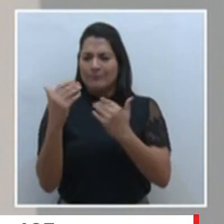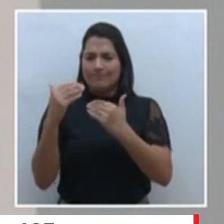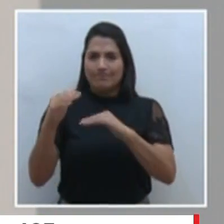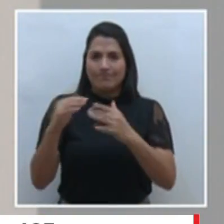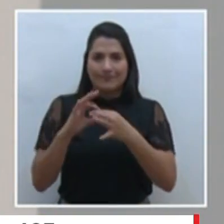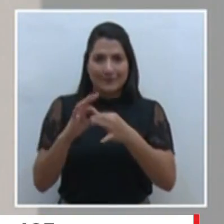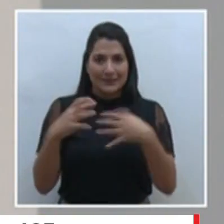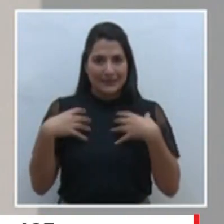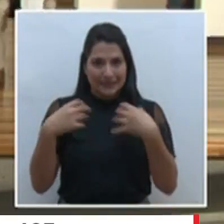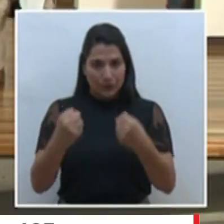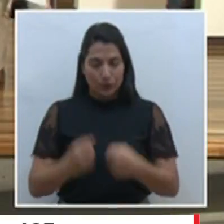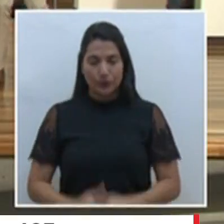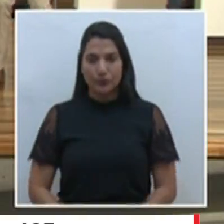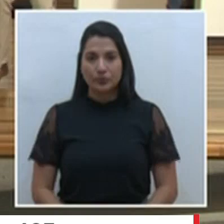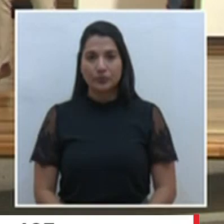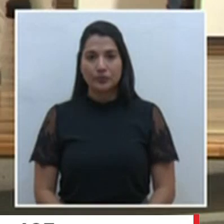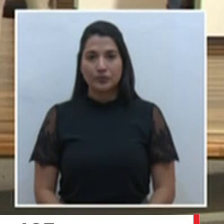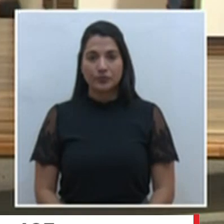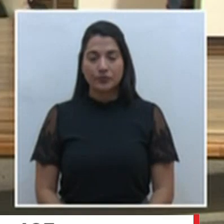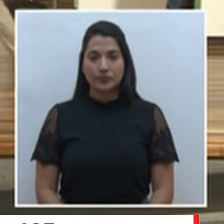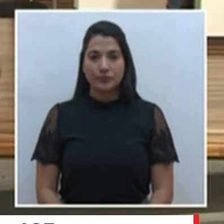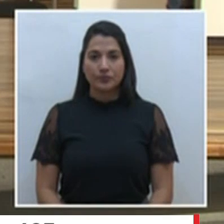sanitaria.